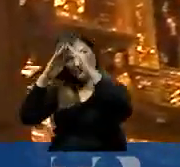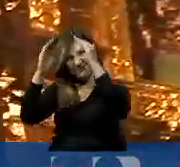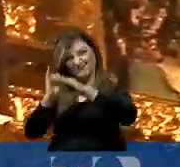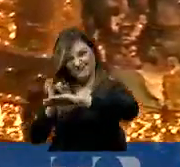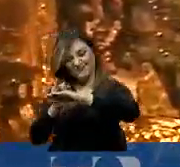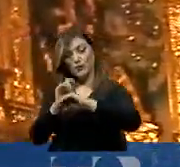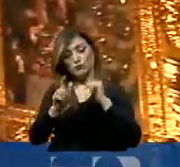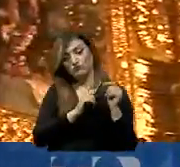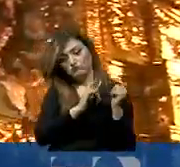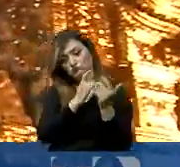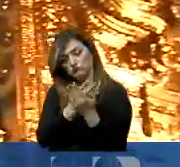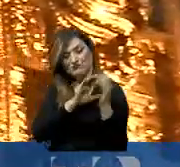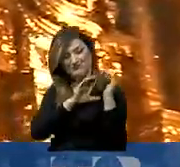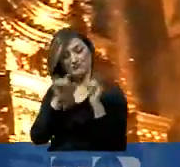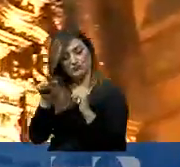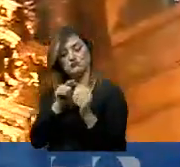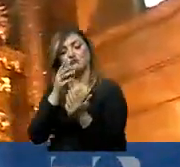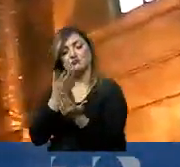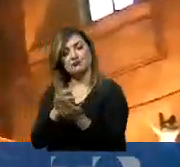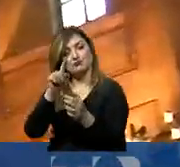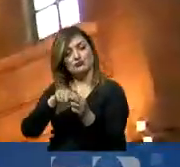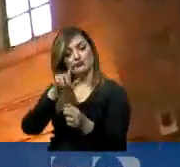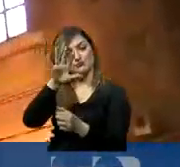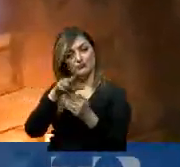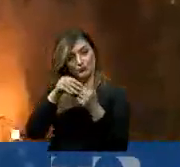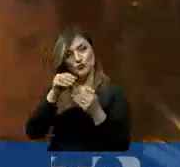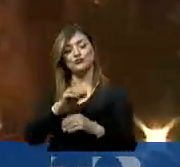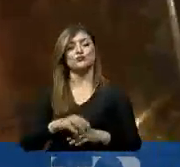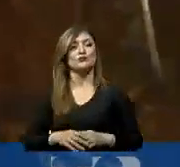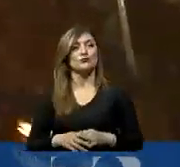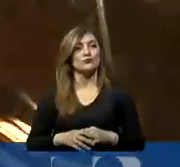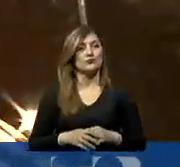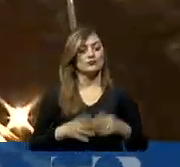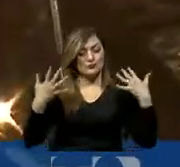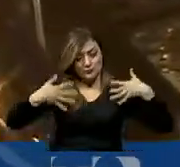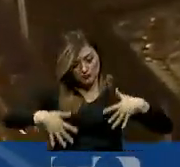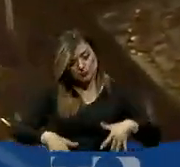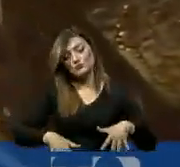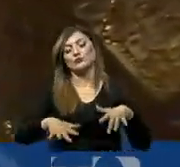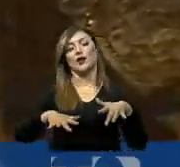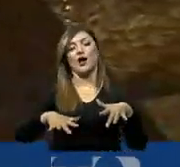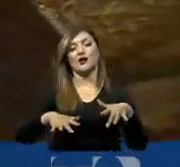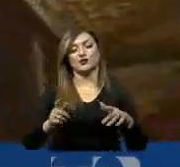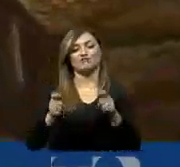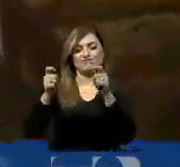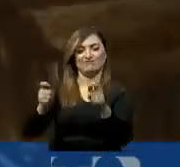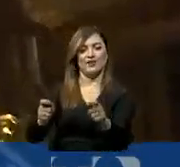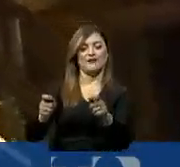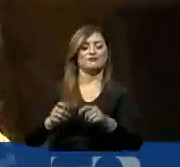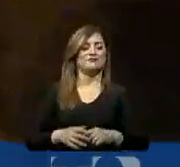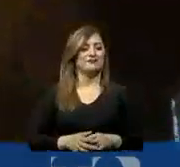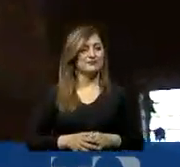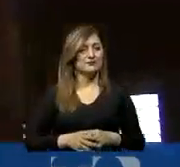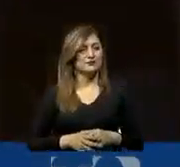gente puede acercarse a inscribirse. El valor es de $5, lo cual incluye el traje tanto de Verónica como de Cucurucho. ¿Qué calles